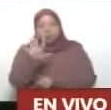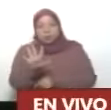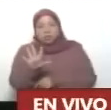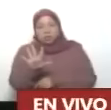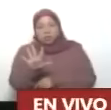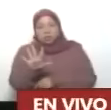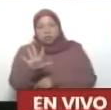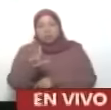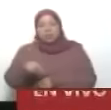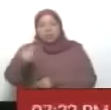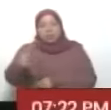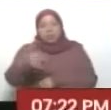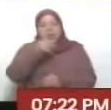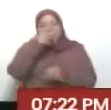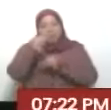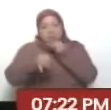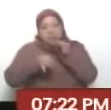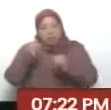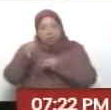eso.